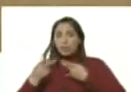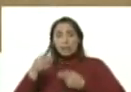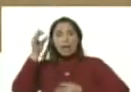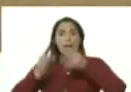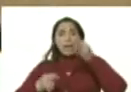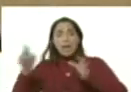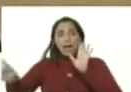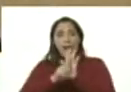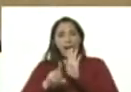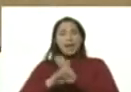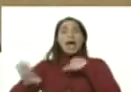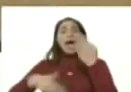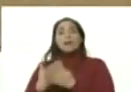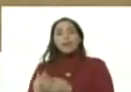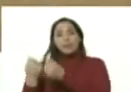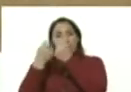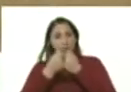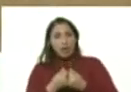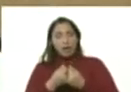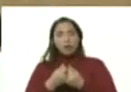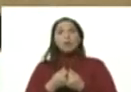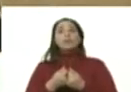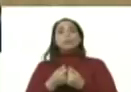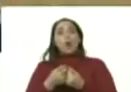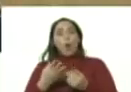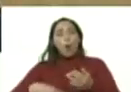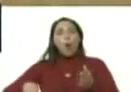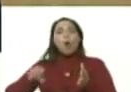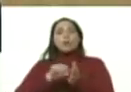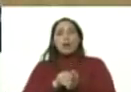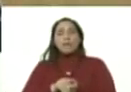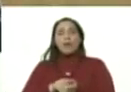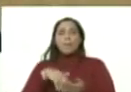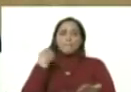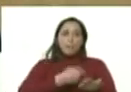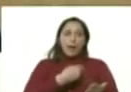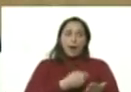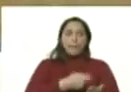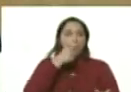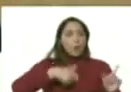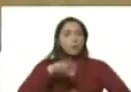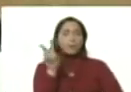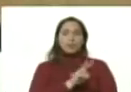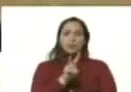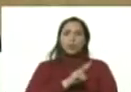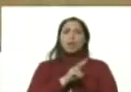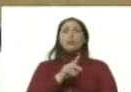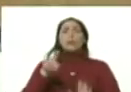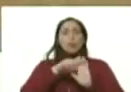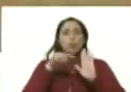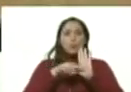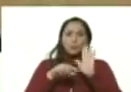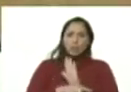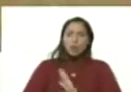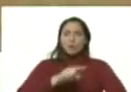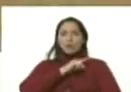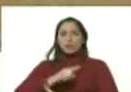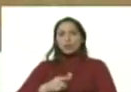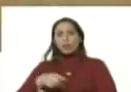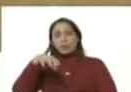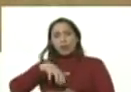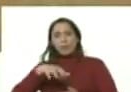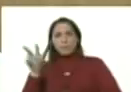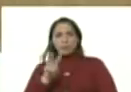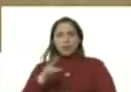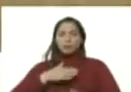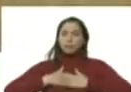le sean devueltos al pueblo venezolano para cumplir con las obligaciones del Estado venezolano de garantizar los derechos sociales,